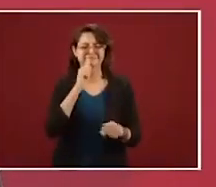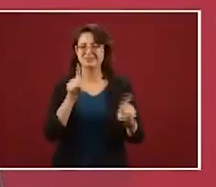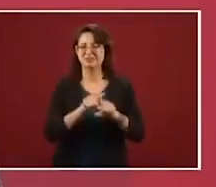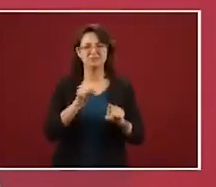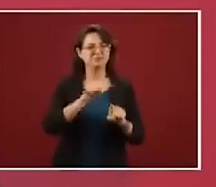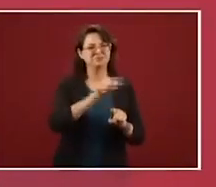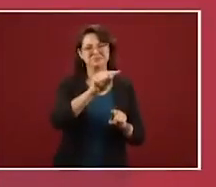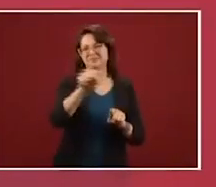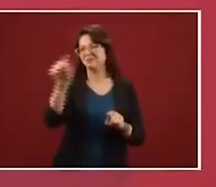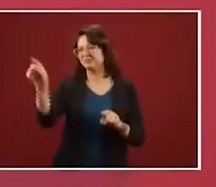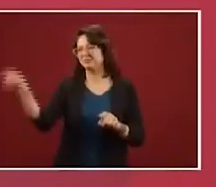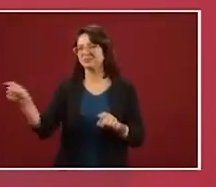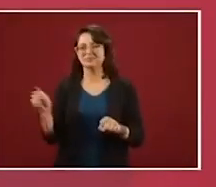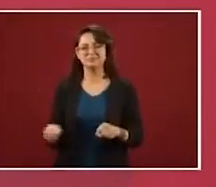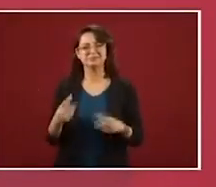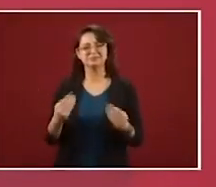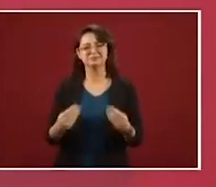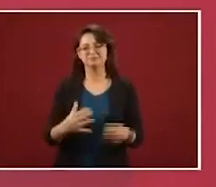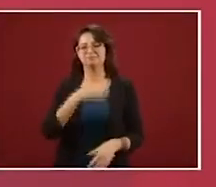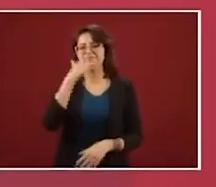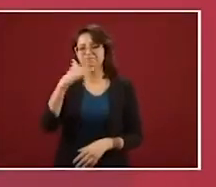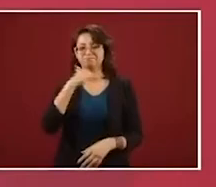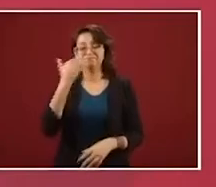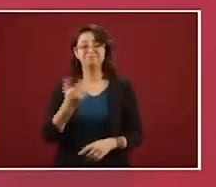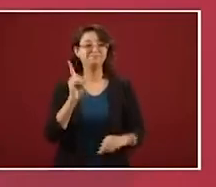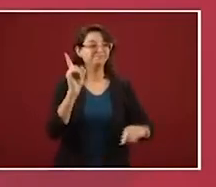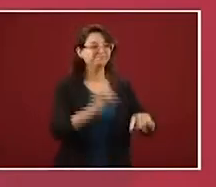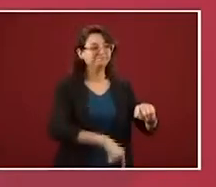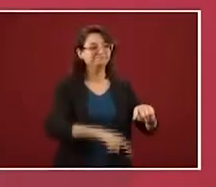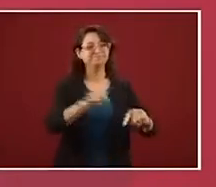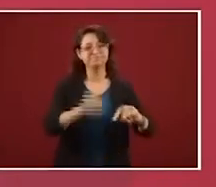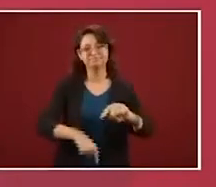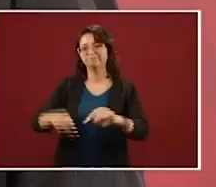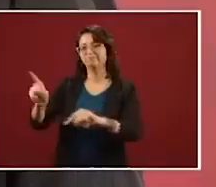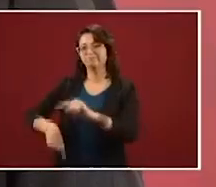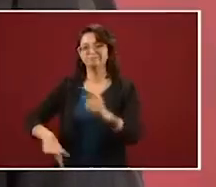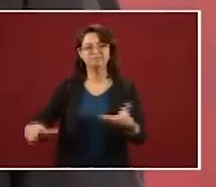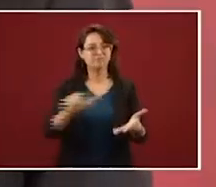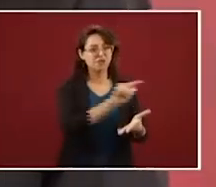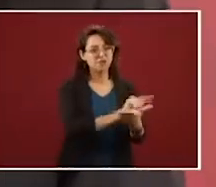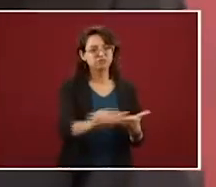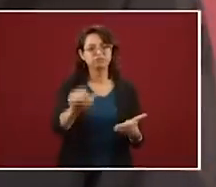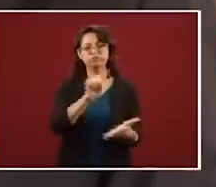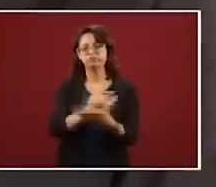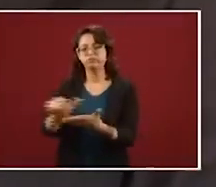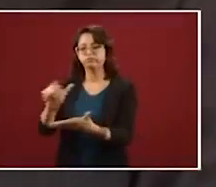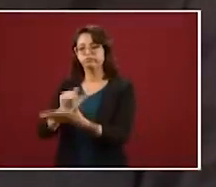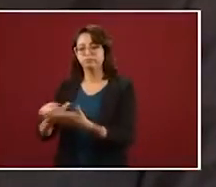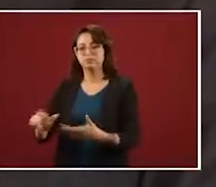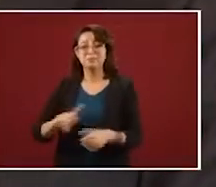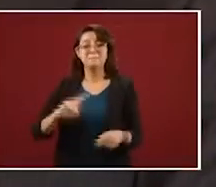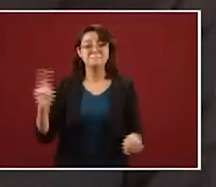mucha corrupción, y estamos limpiando. Y por eso